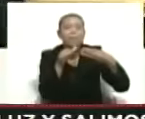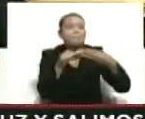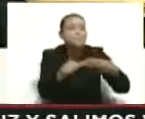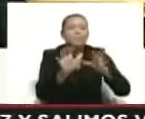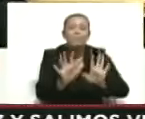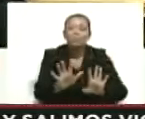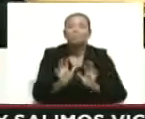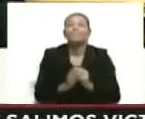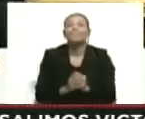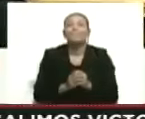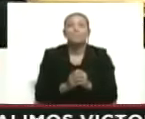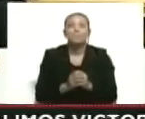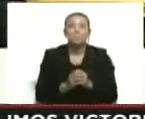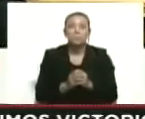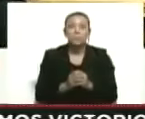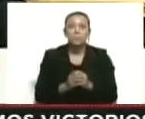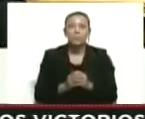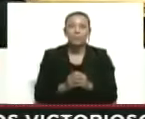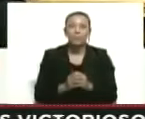Alvarado.